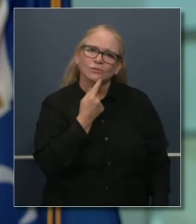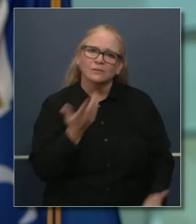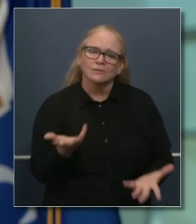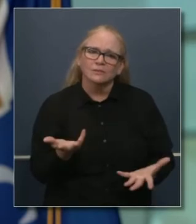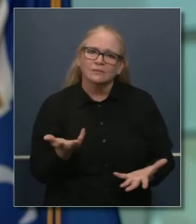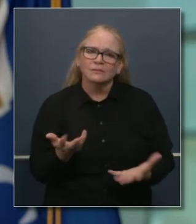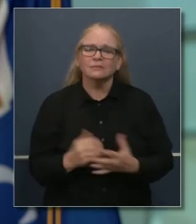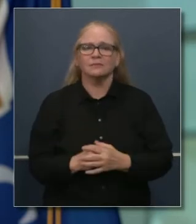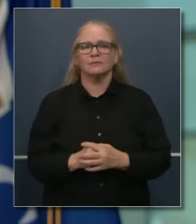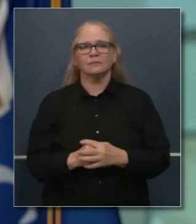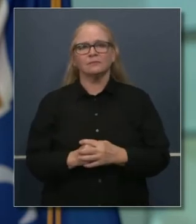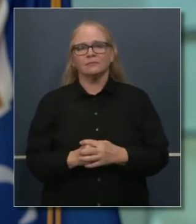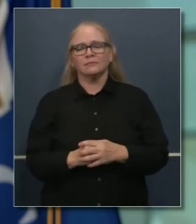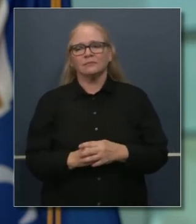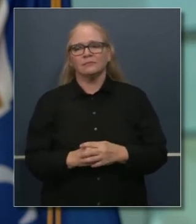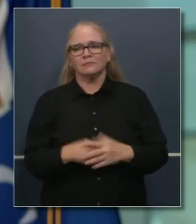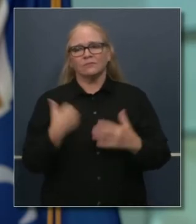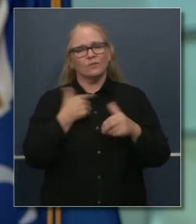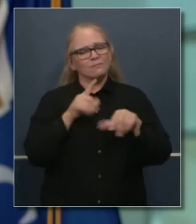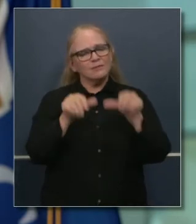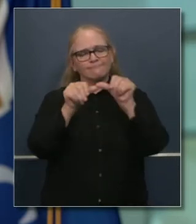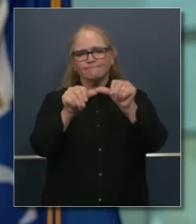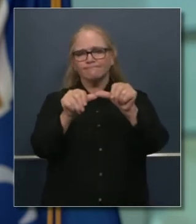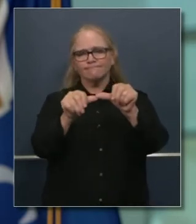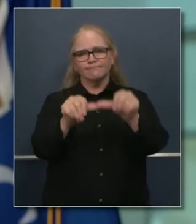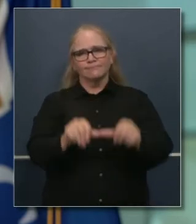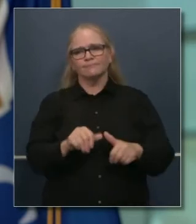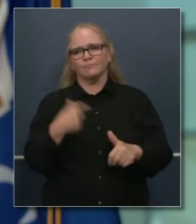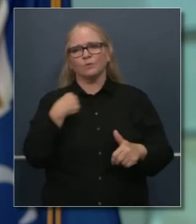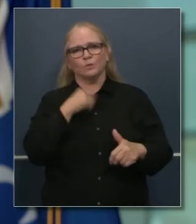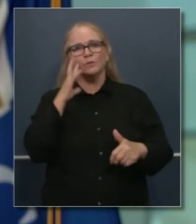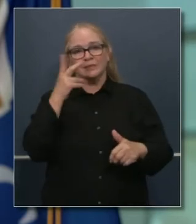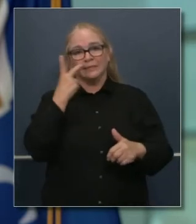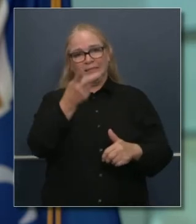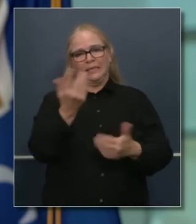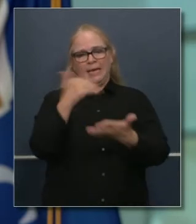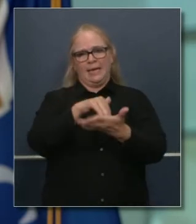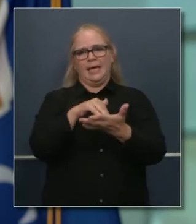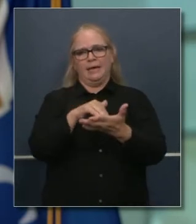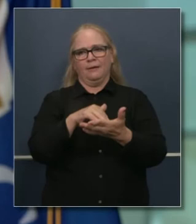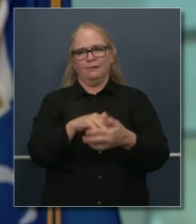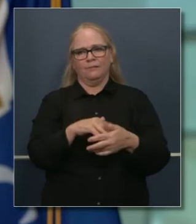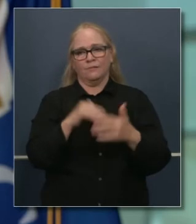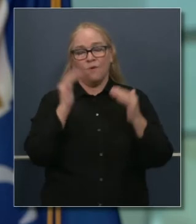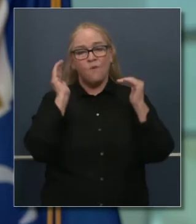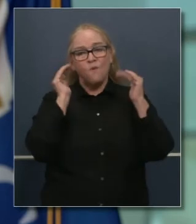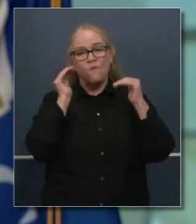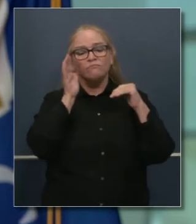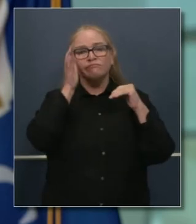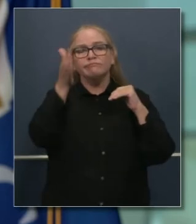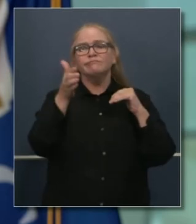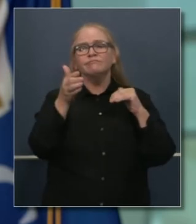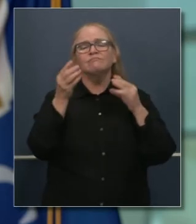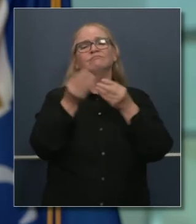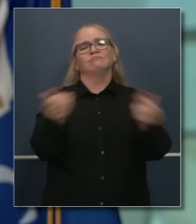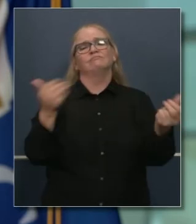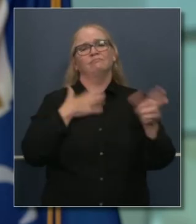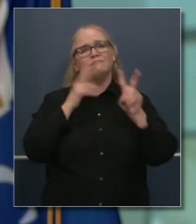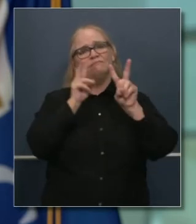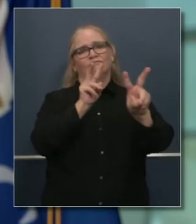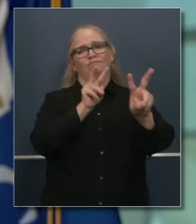favor si seguimos regresaremos a un mundo